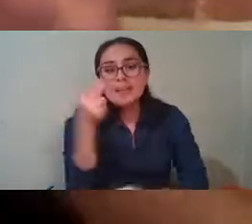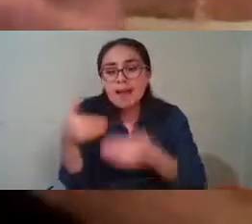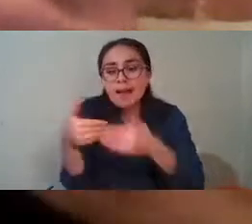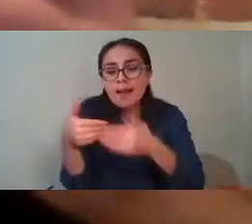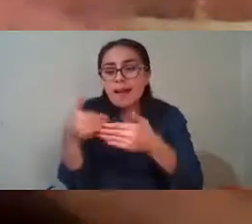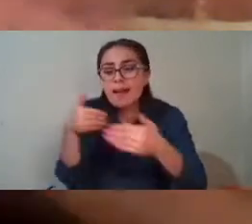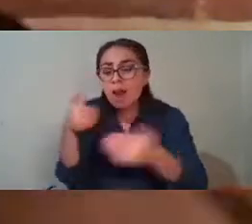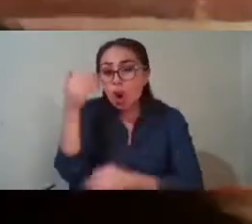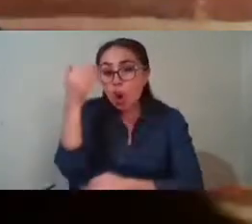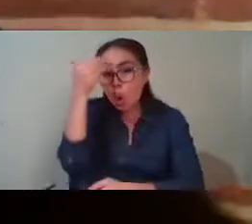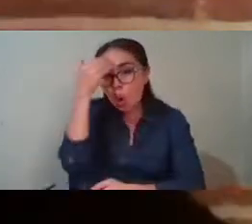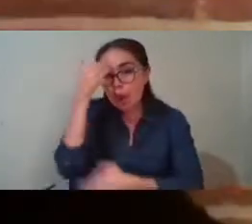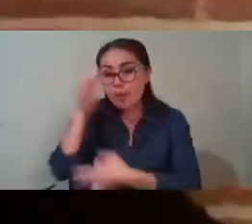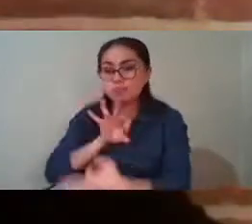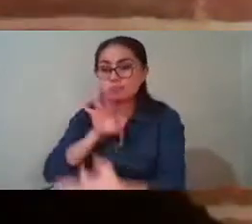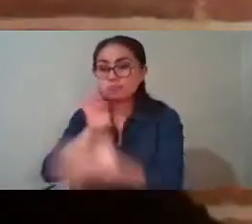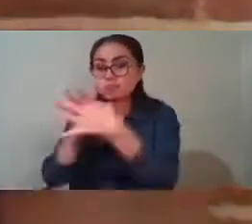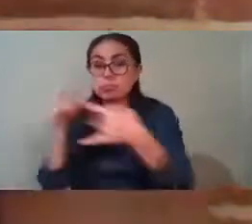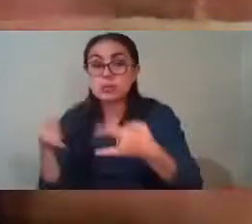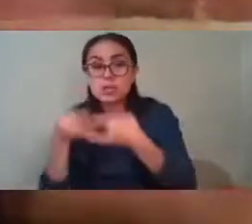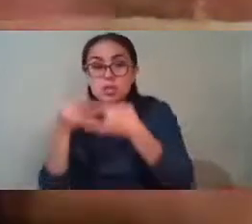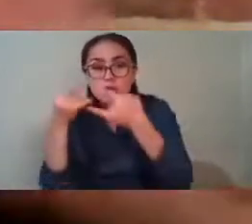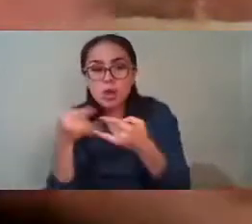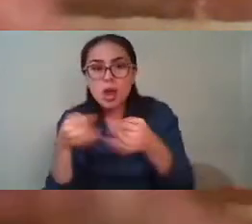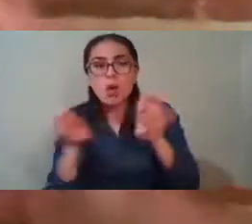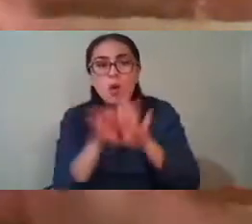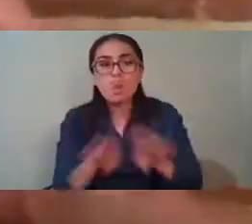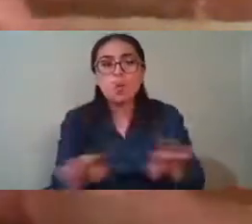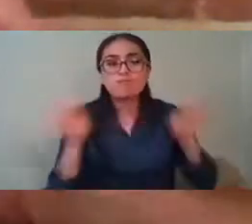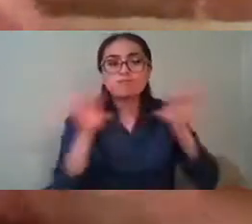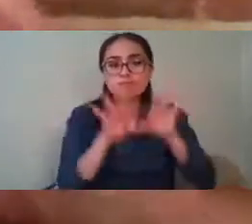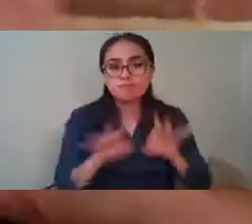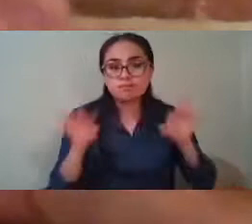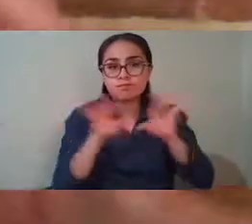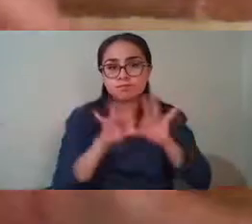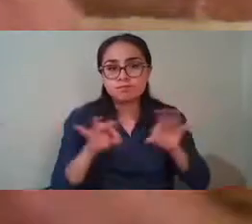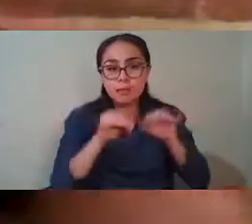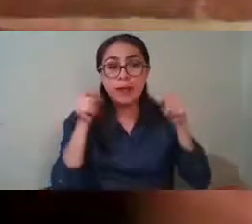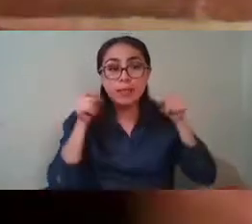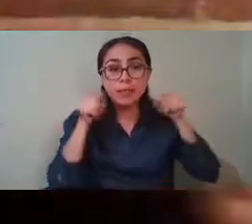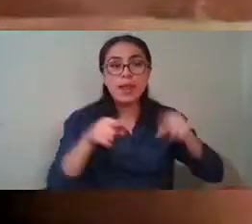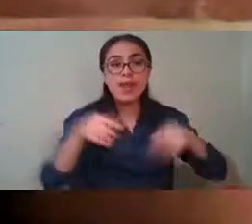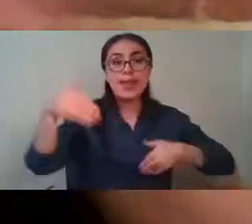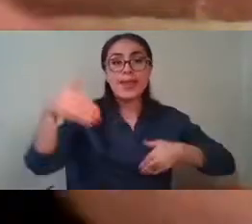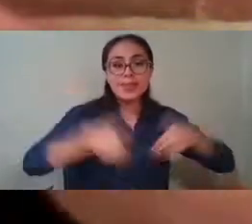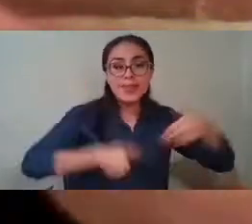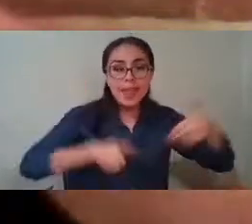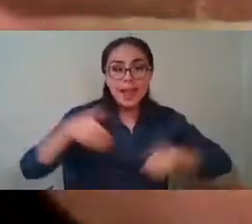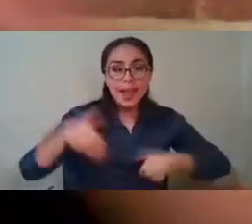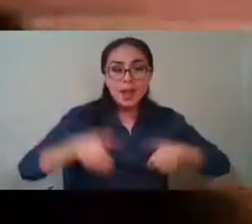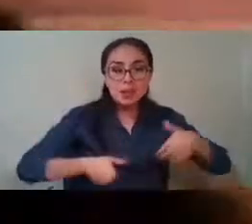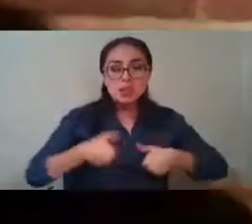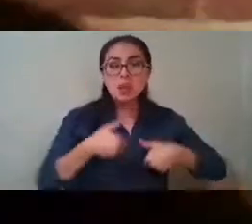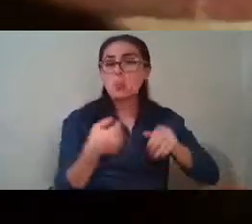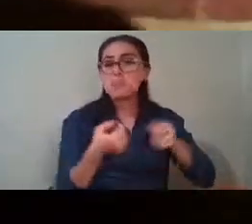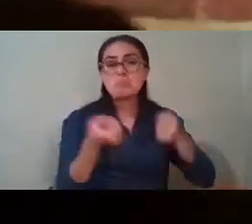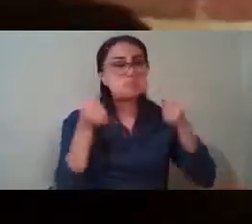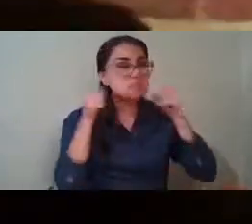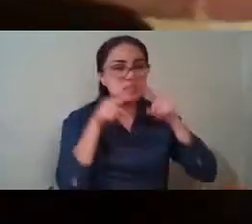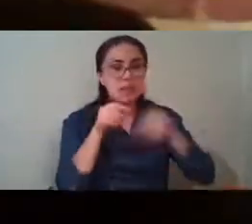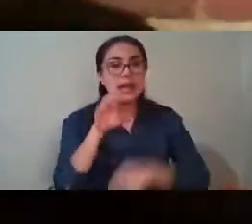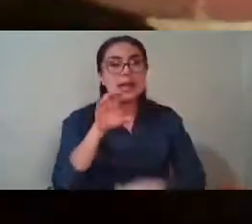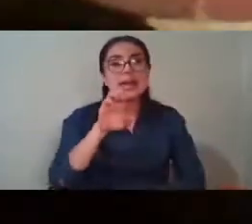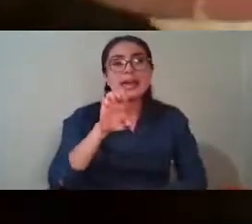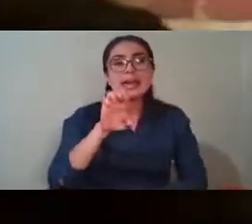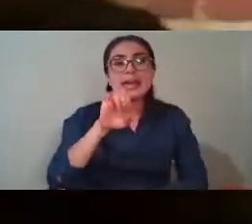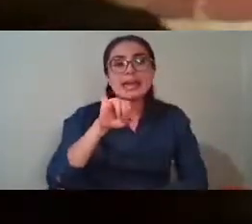que de alguna manera pudiera explicar. Podemos hablar luego entonces del teatro como acto exegético. Pero claro, la